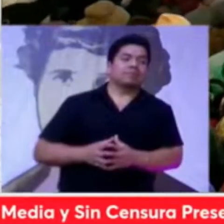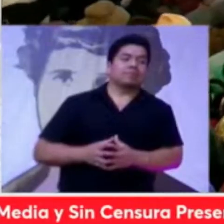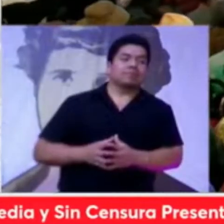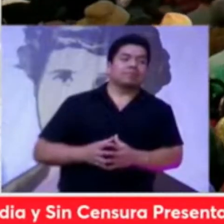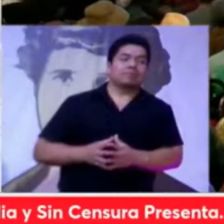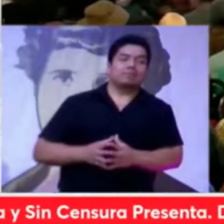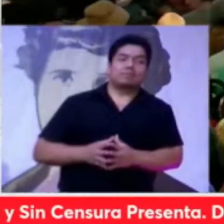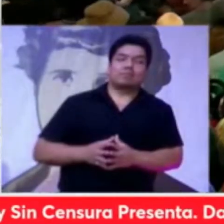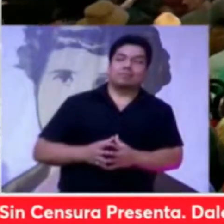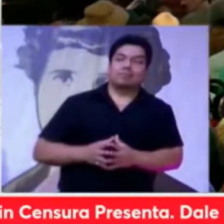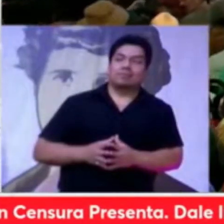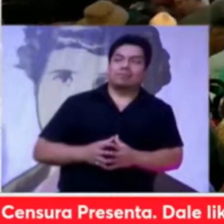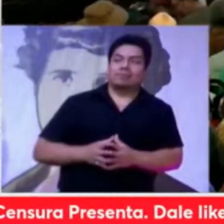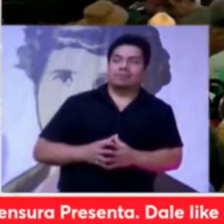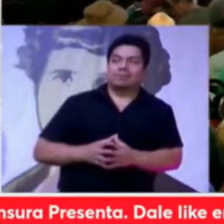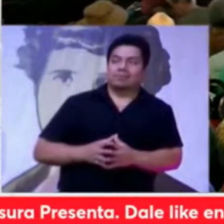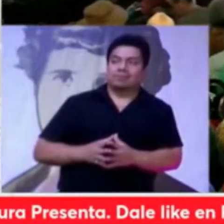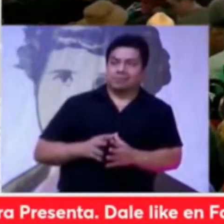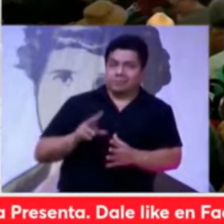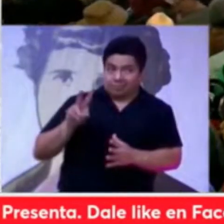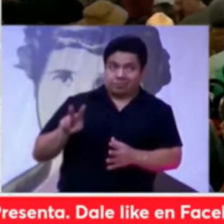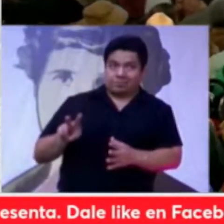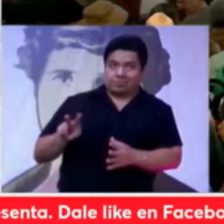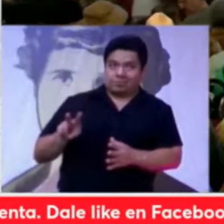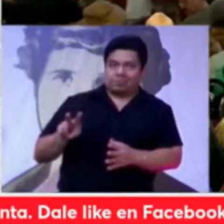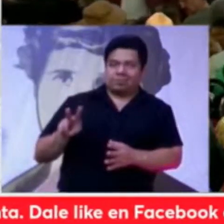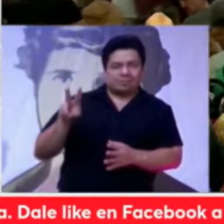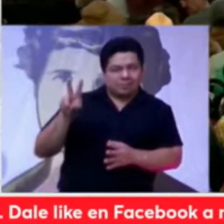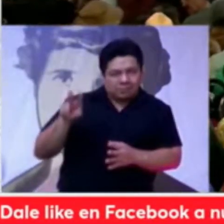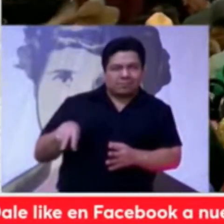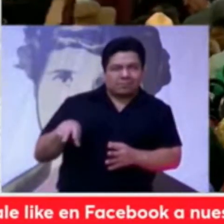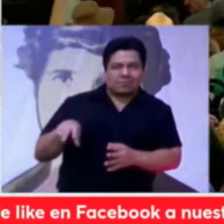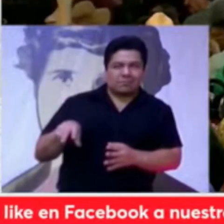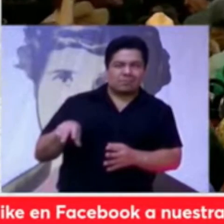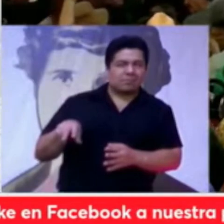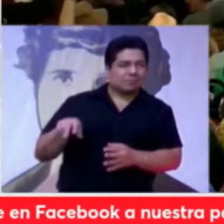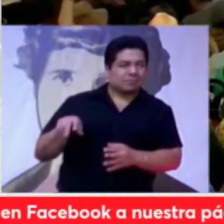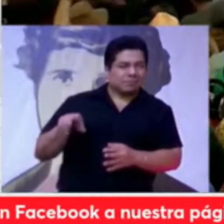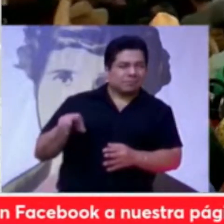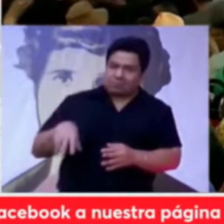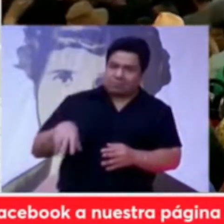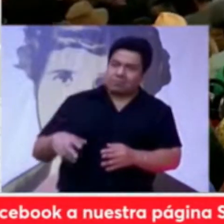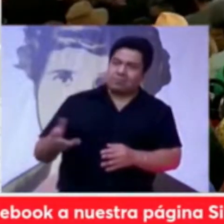foto es neta es neta es Es